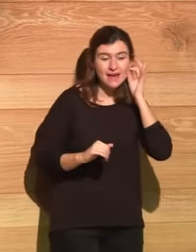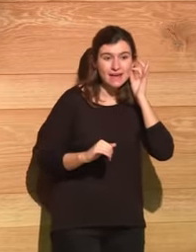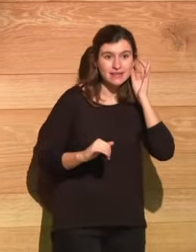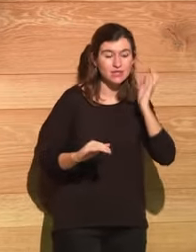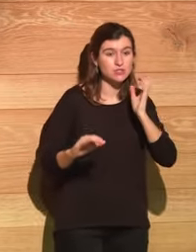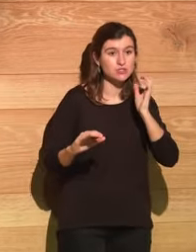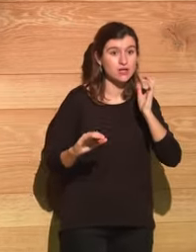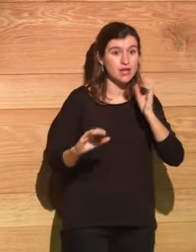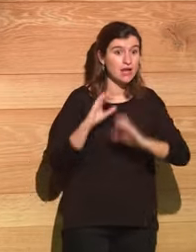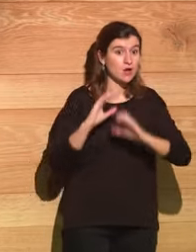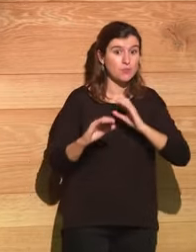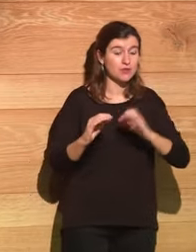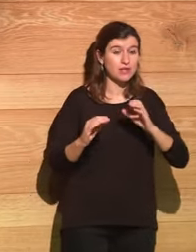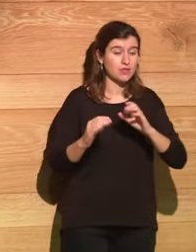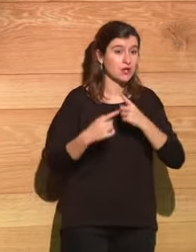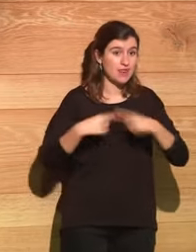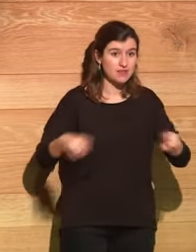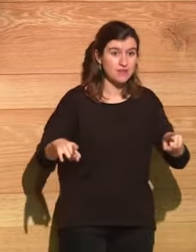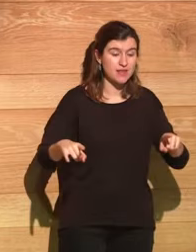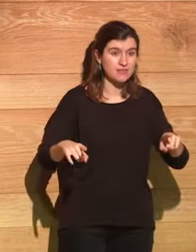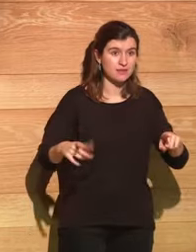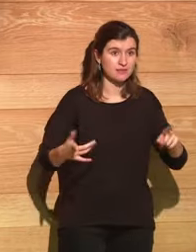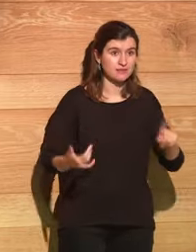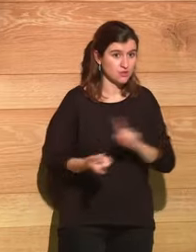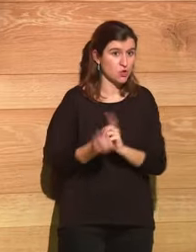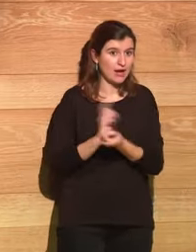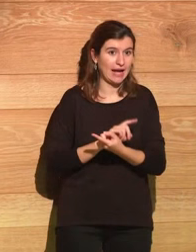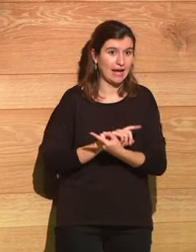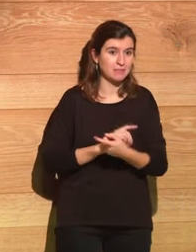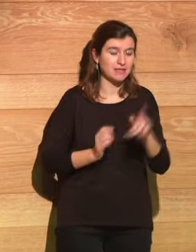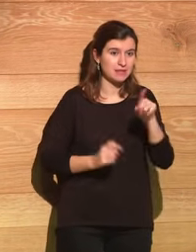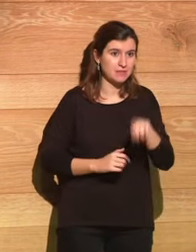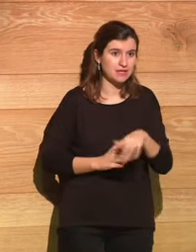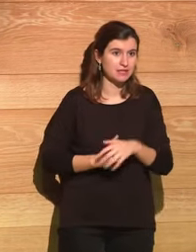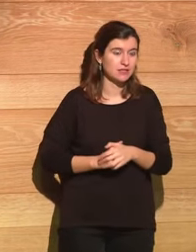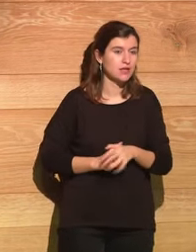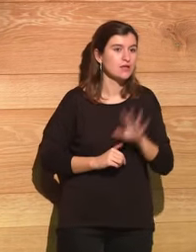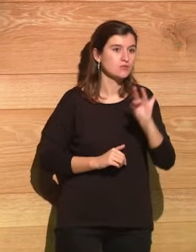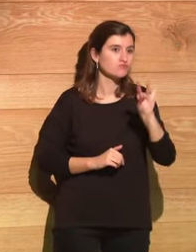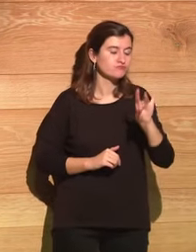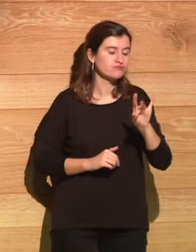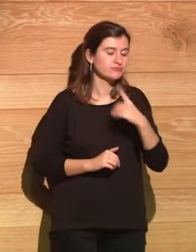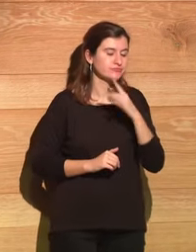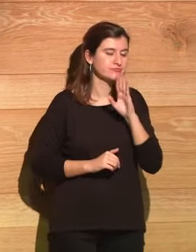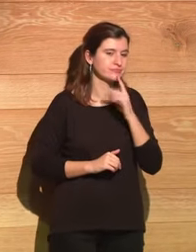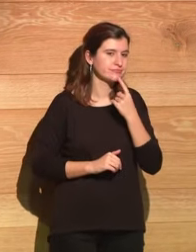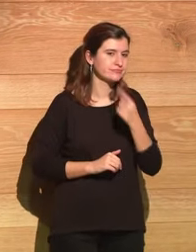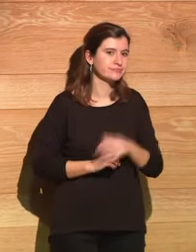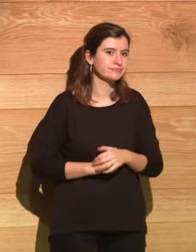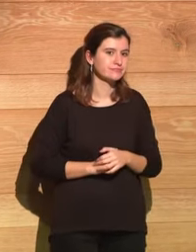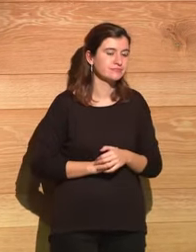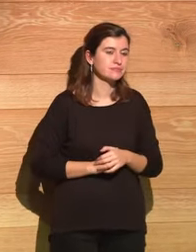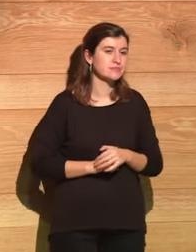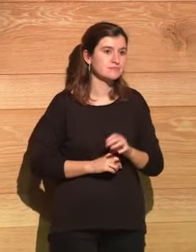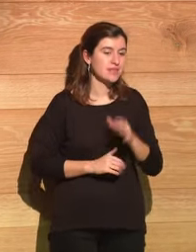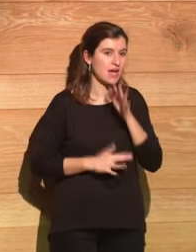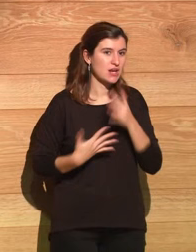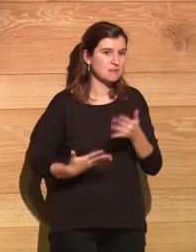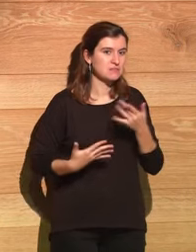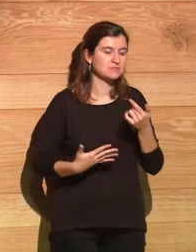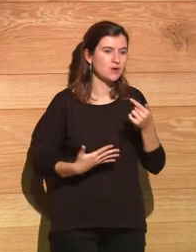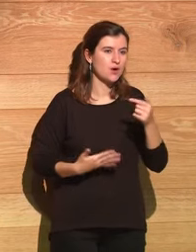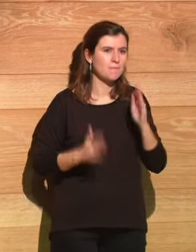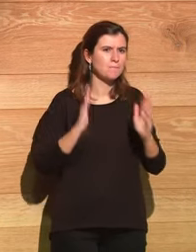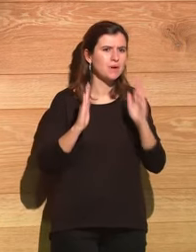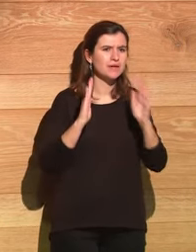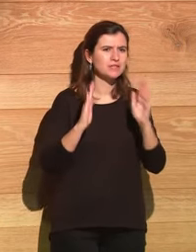entre géneros, vamos, eso es, lo cambia absolutamente, digo yo. Sí, no, eso iba a decir, ¿no?, que yo creo que ahora mismo estamos también en un momento